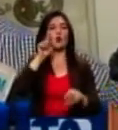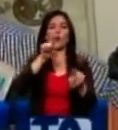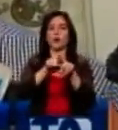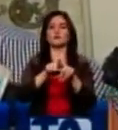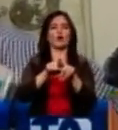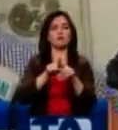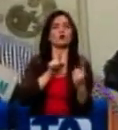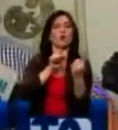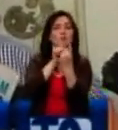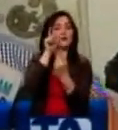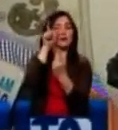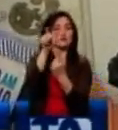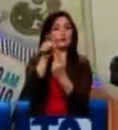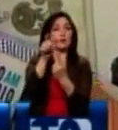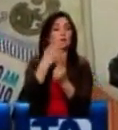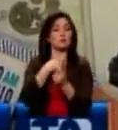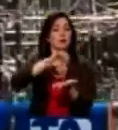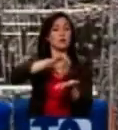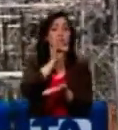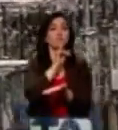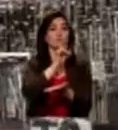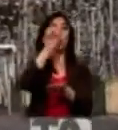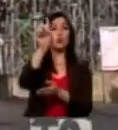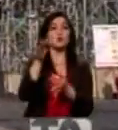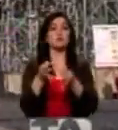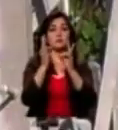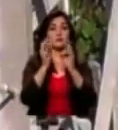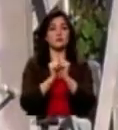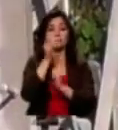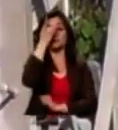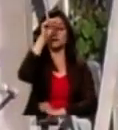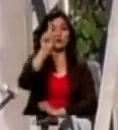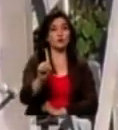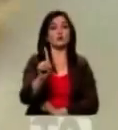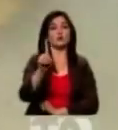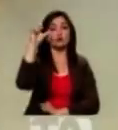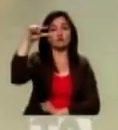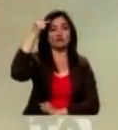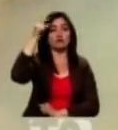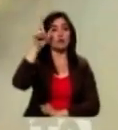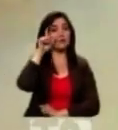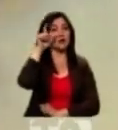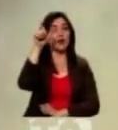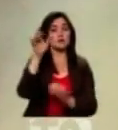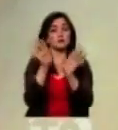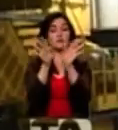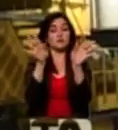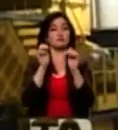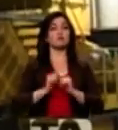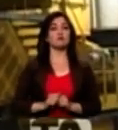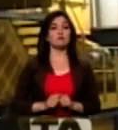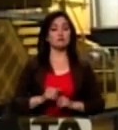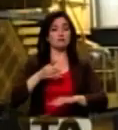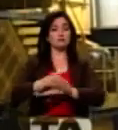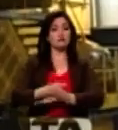cita del fiscal general en Washington para el 1 de febrero. Esta decisión del gobierno y del fiscal general del Estado se